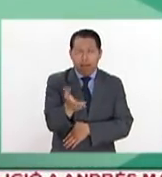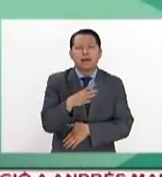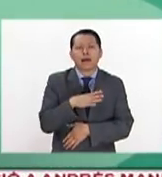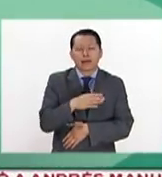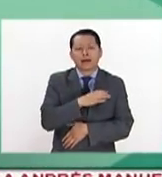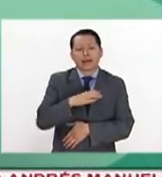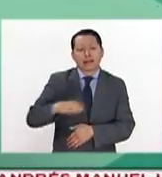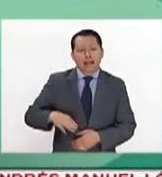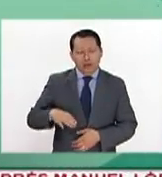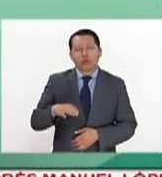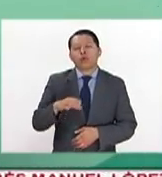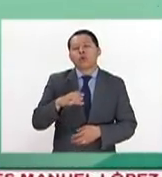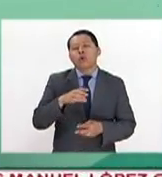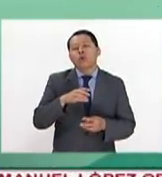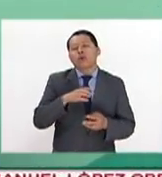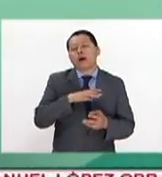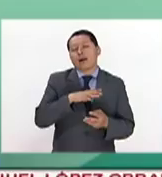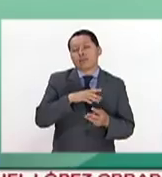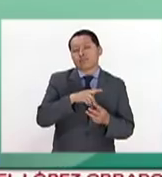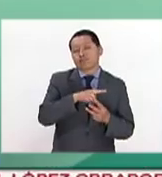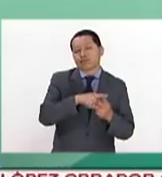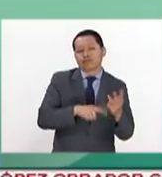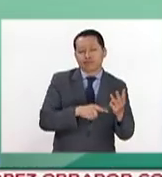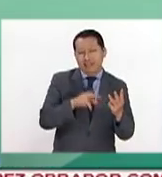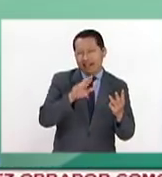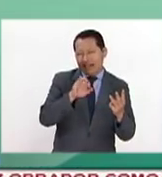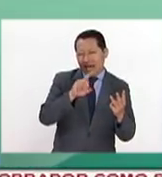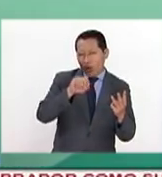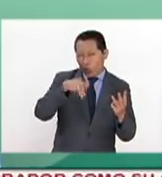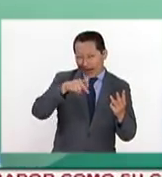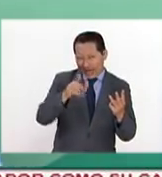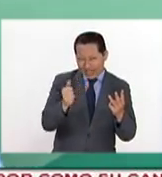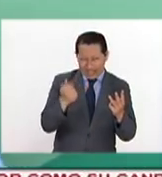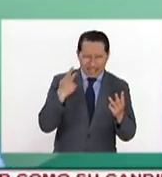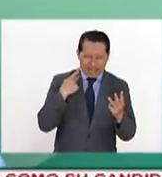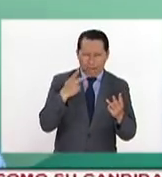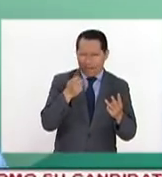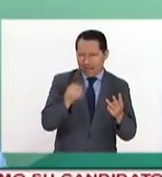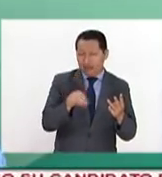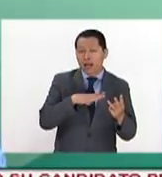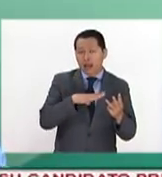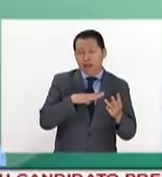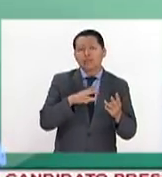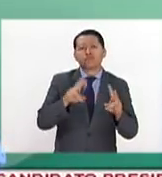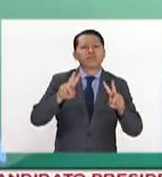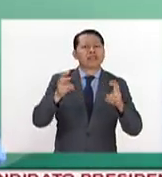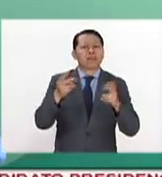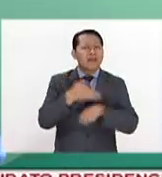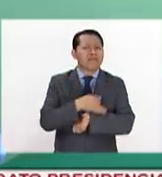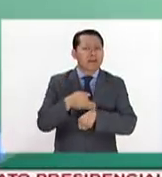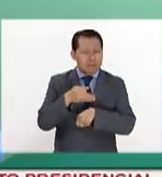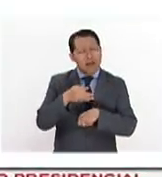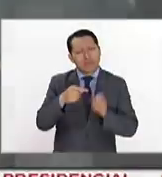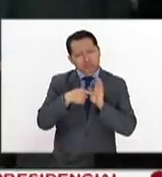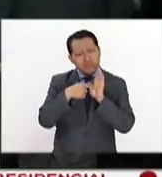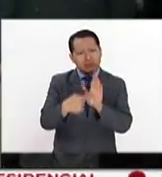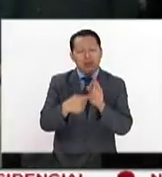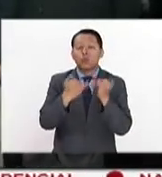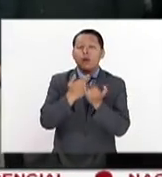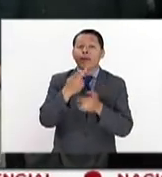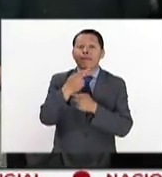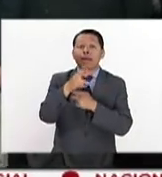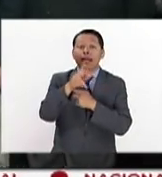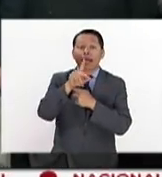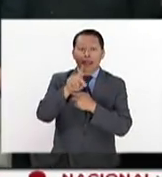al candidato a la coalición por México al frente, Ricardo Anaya, que fijara su postura sobre la familia. También durante el Consejo Estatal del PRD en la